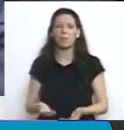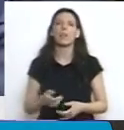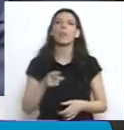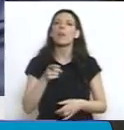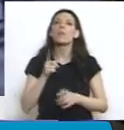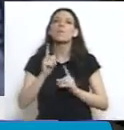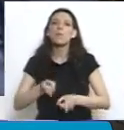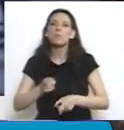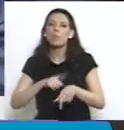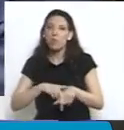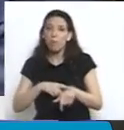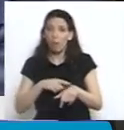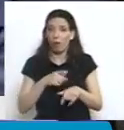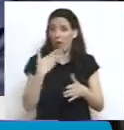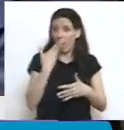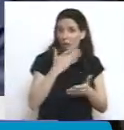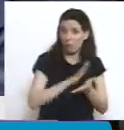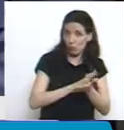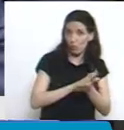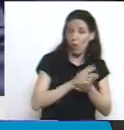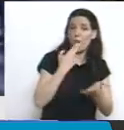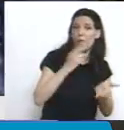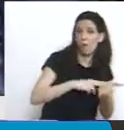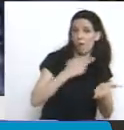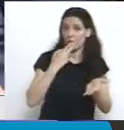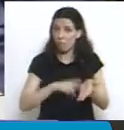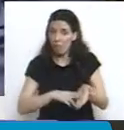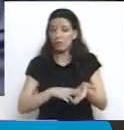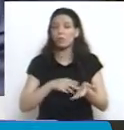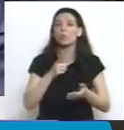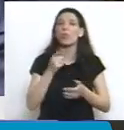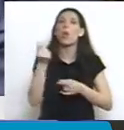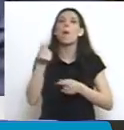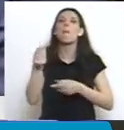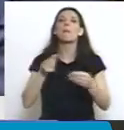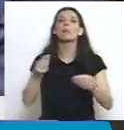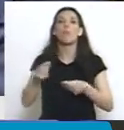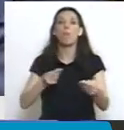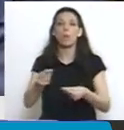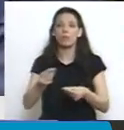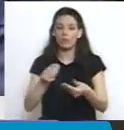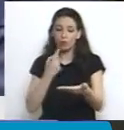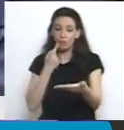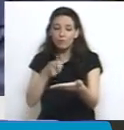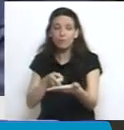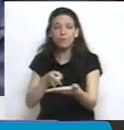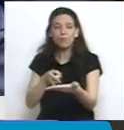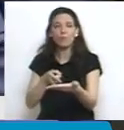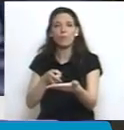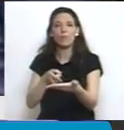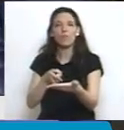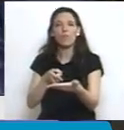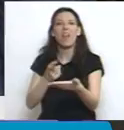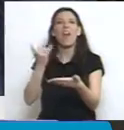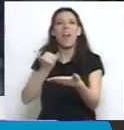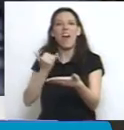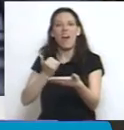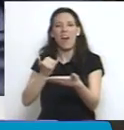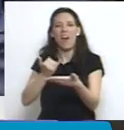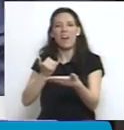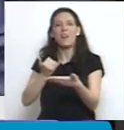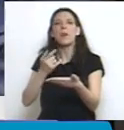sucede esto, se plantea esto, en el presupuesto se mantienen y se incrementan las exenciones del